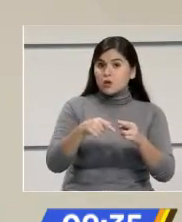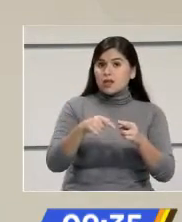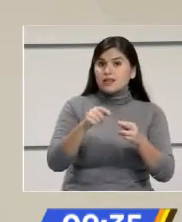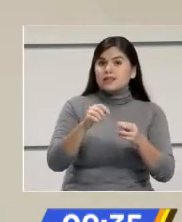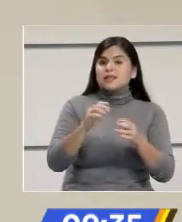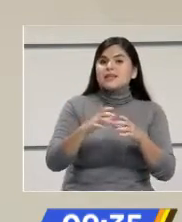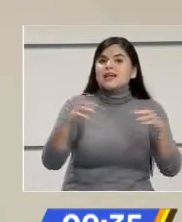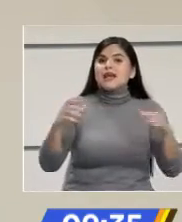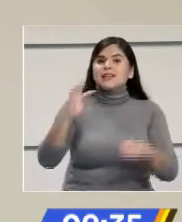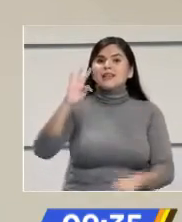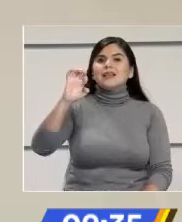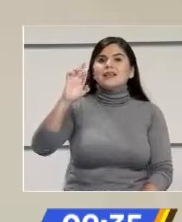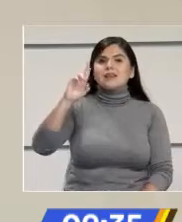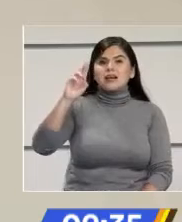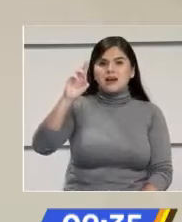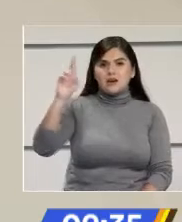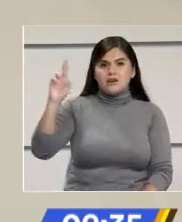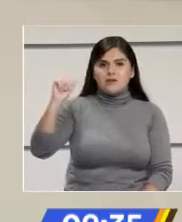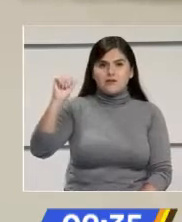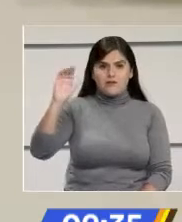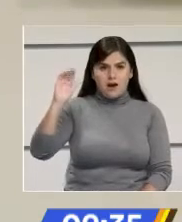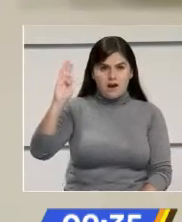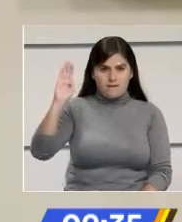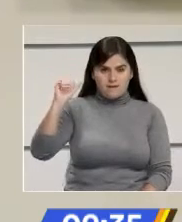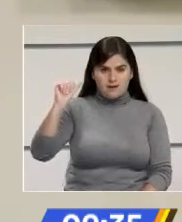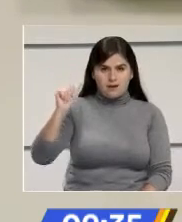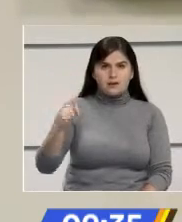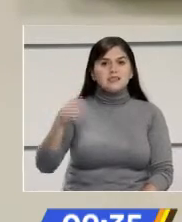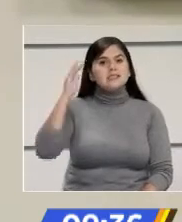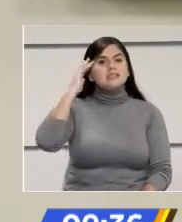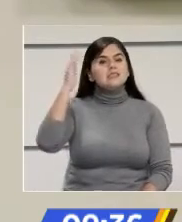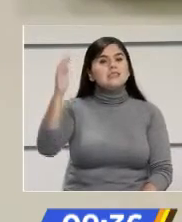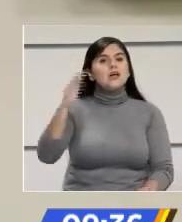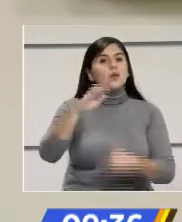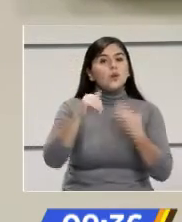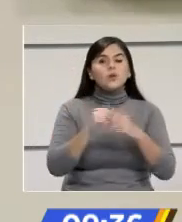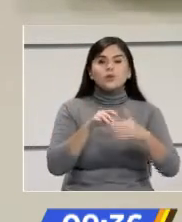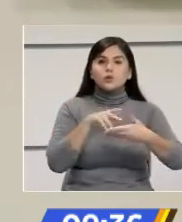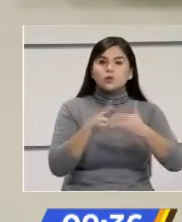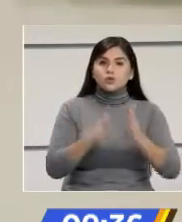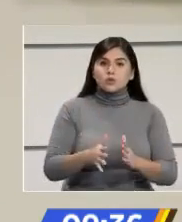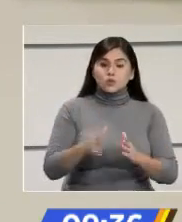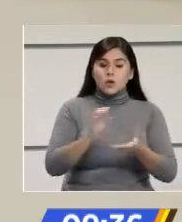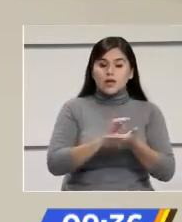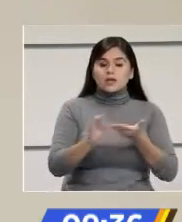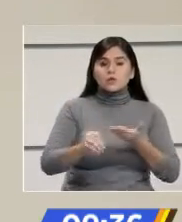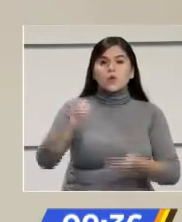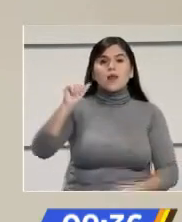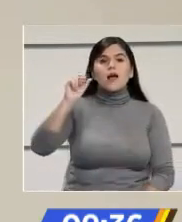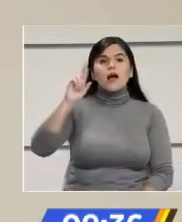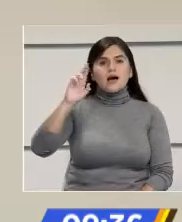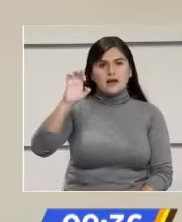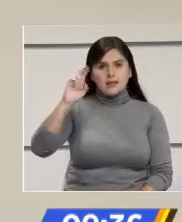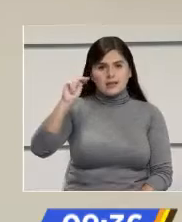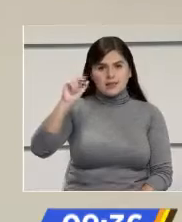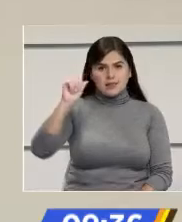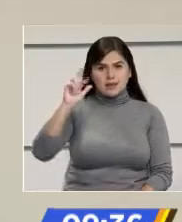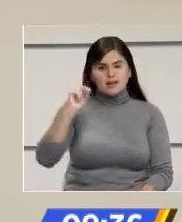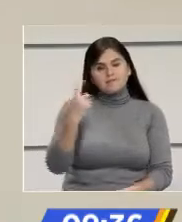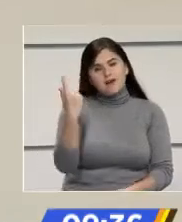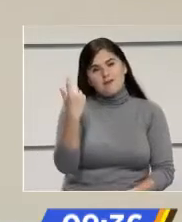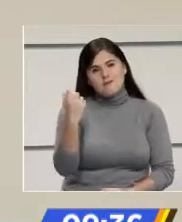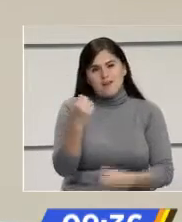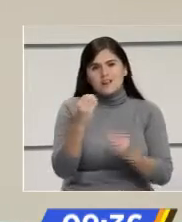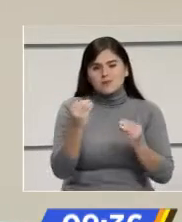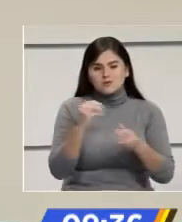Grande de Terraba, se les quiere mucho. Dani Abadilla, saludos a todos los niños de la Escuela Arenal, se les quiere mucho y se les extraña. Me